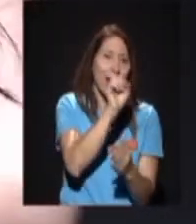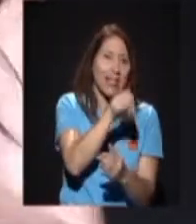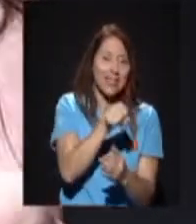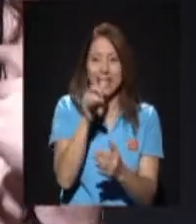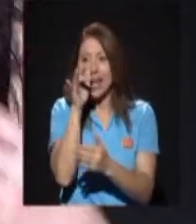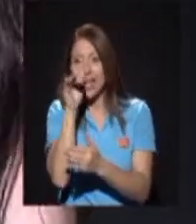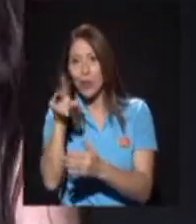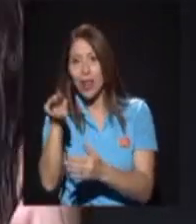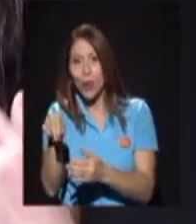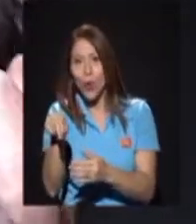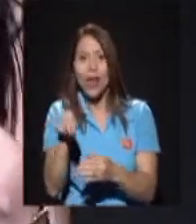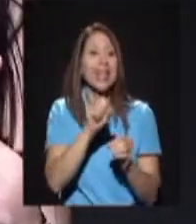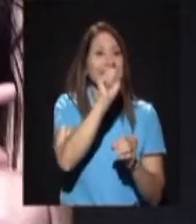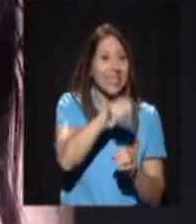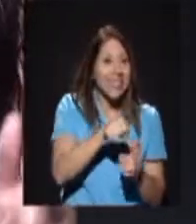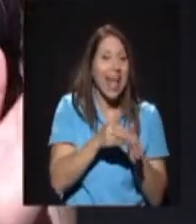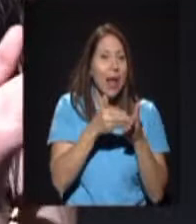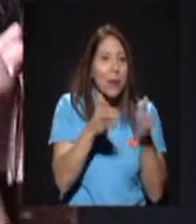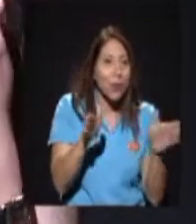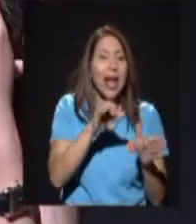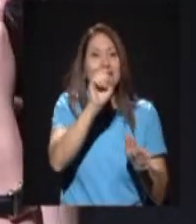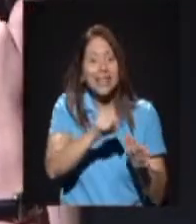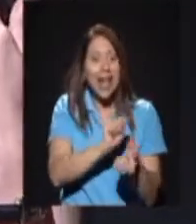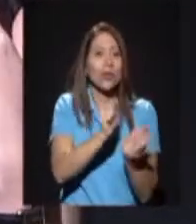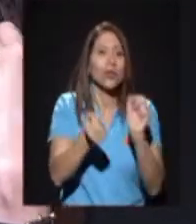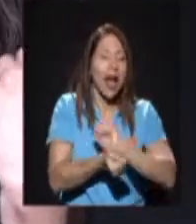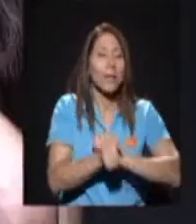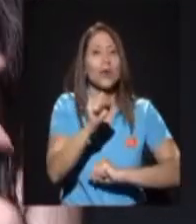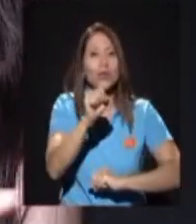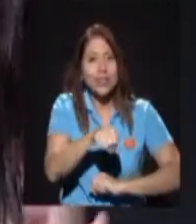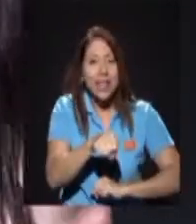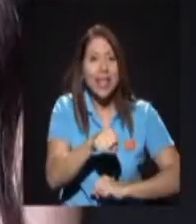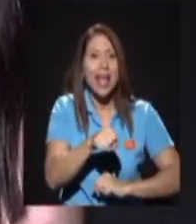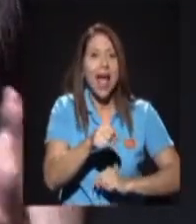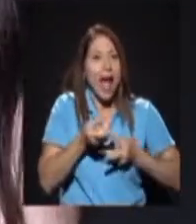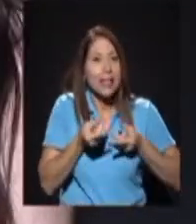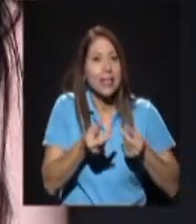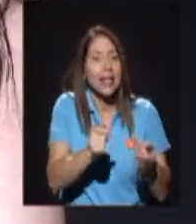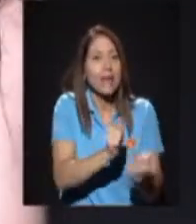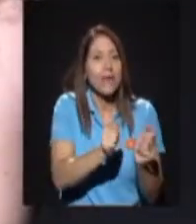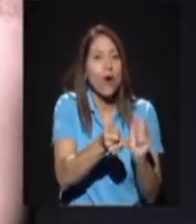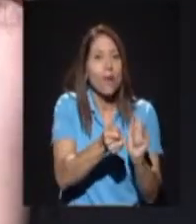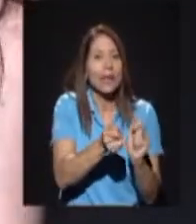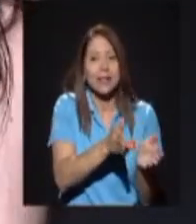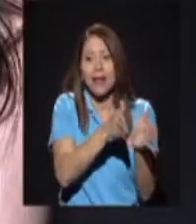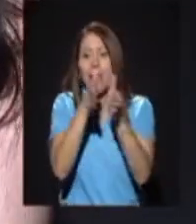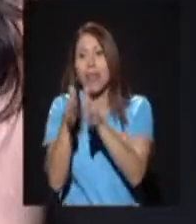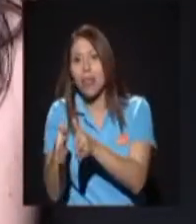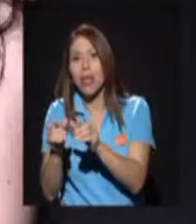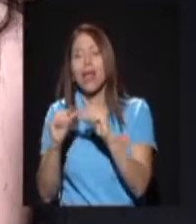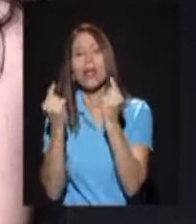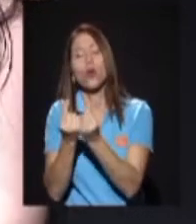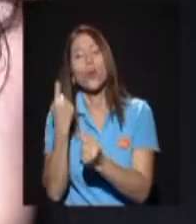del no, ¿verdad? Entonces sí a la apertura, sí a los cambios, sí a acelerar todas las reformas, y luego el grupo que siempre